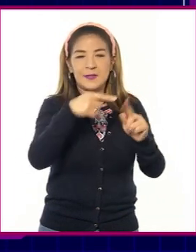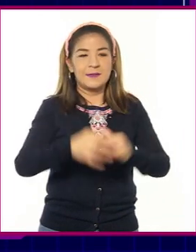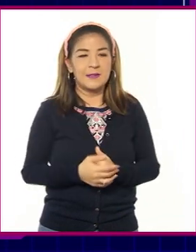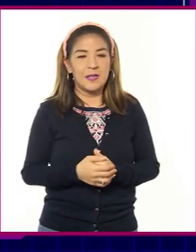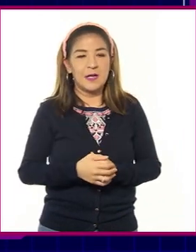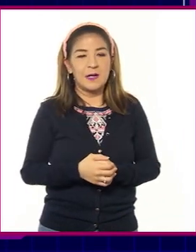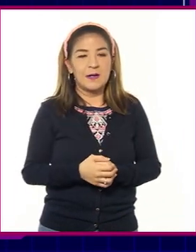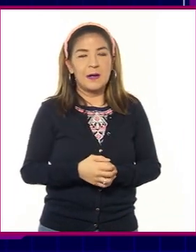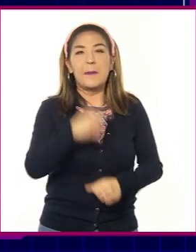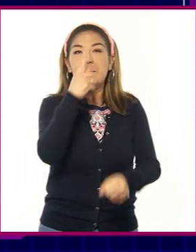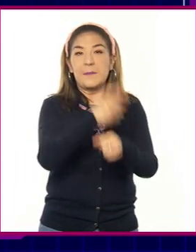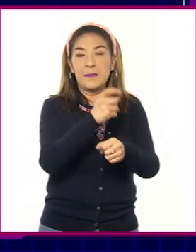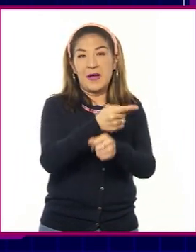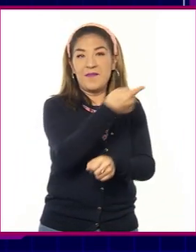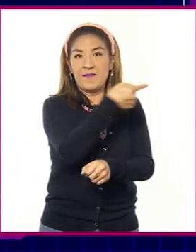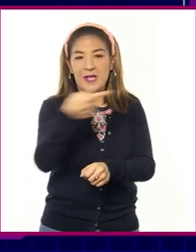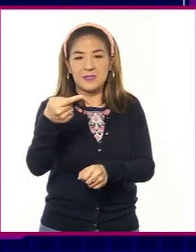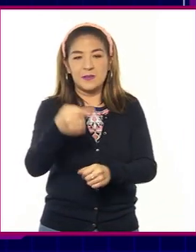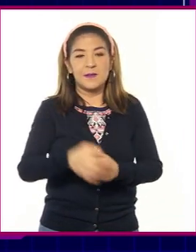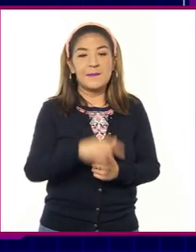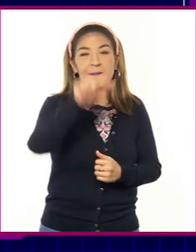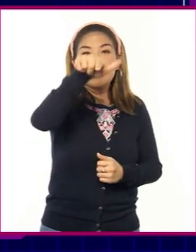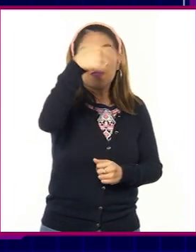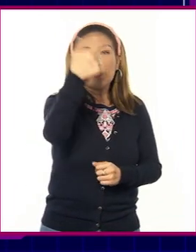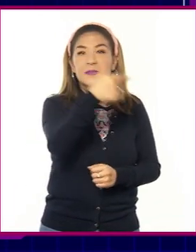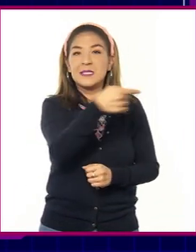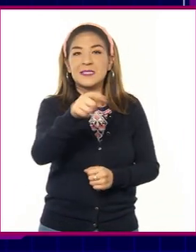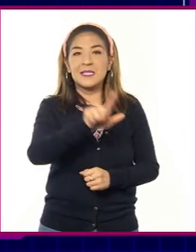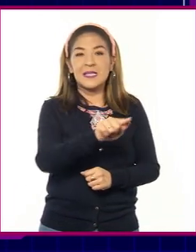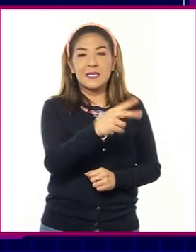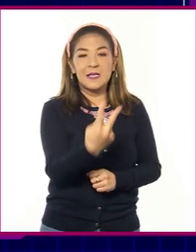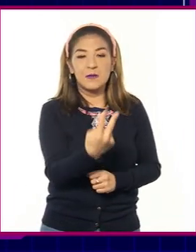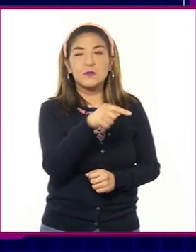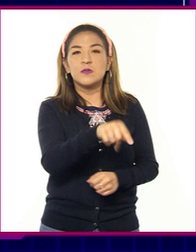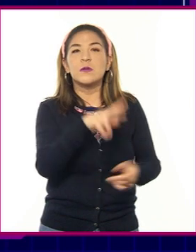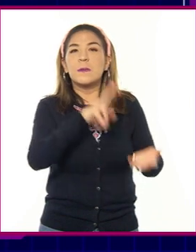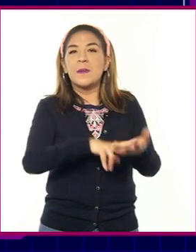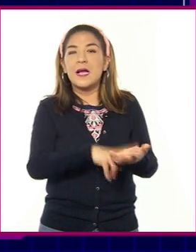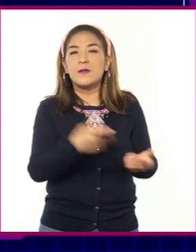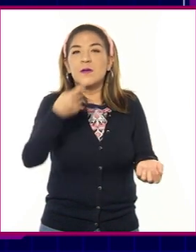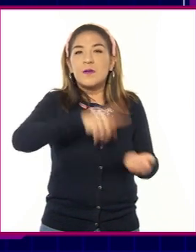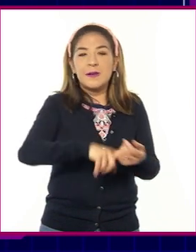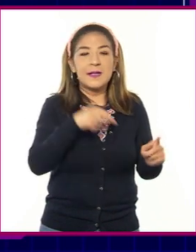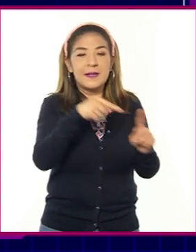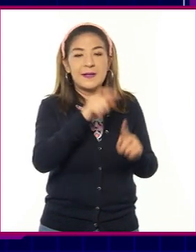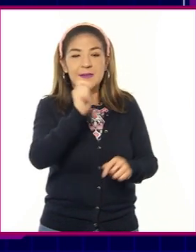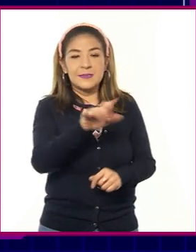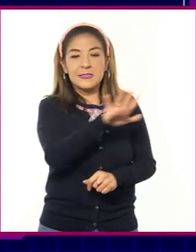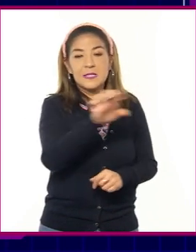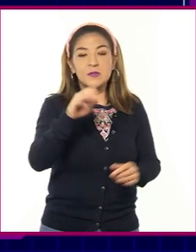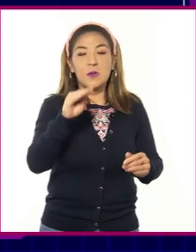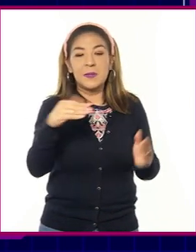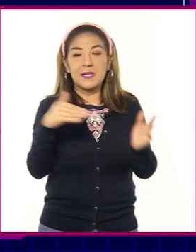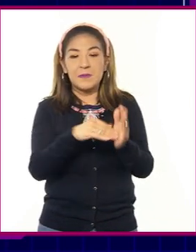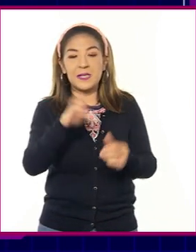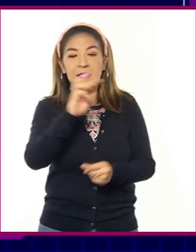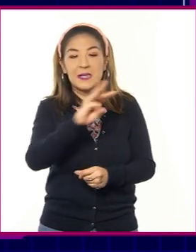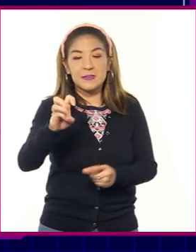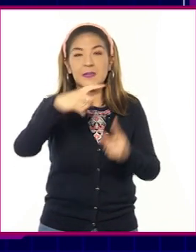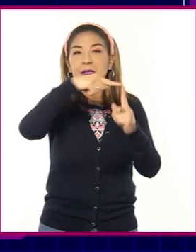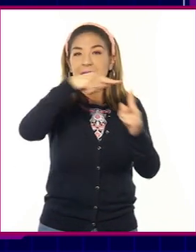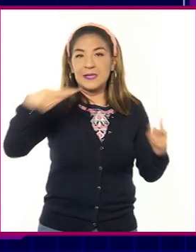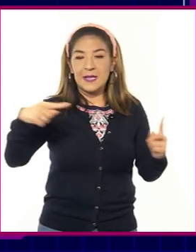Usamos la primera fracción, 12/72, para plantear la proporción directa. 590.300 es